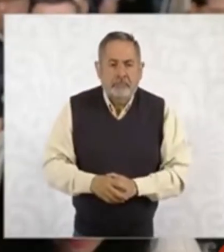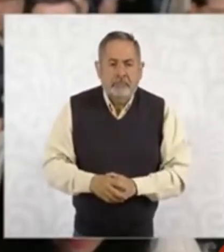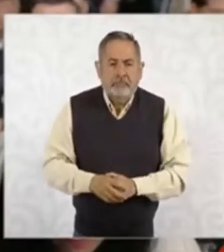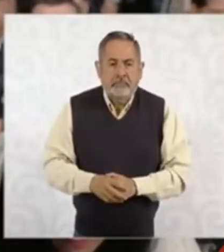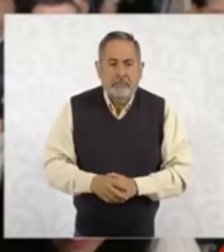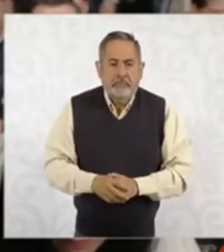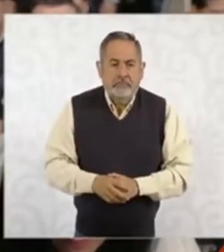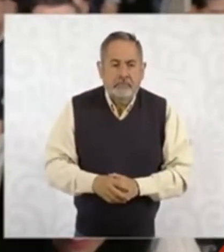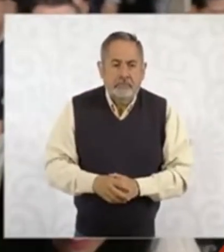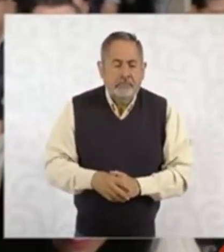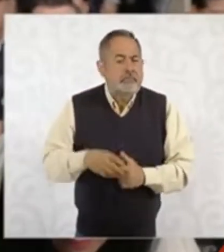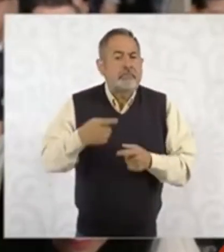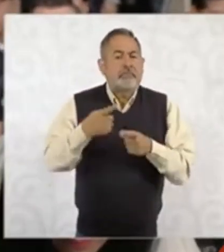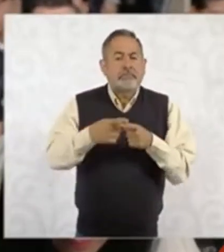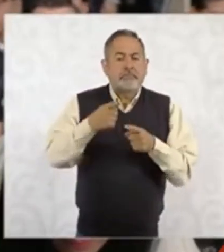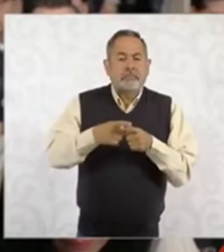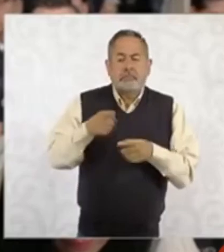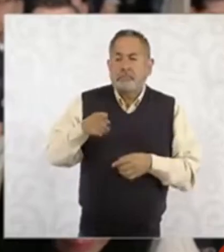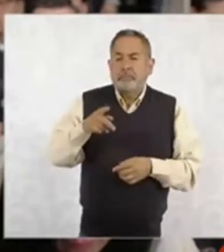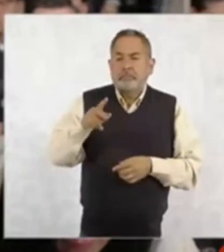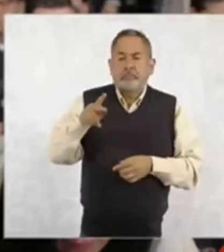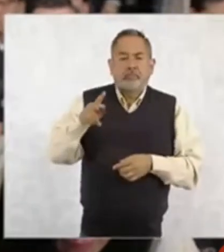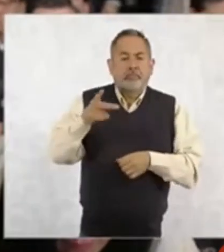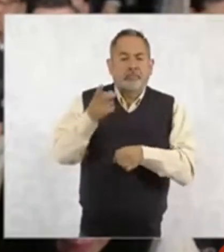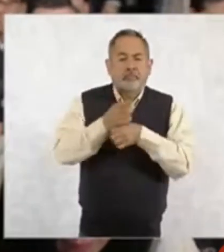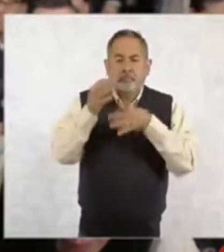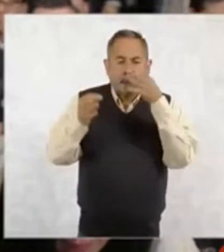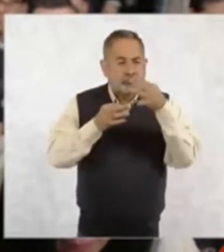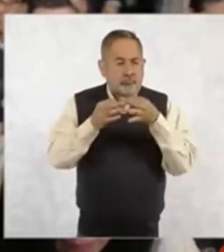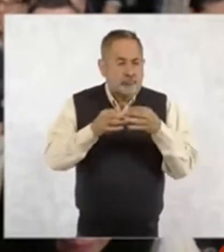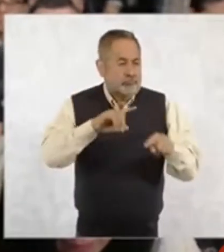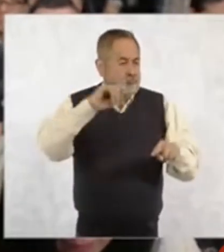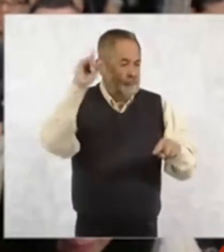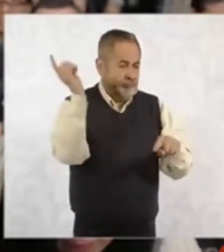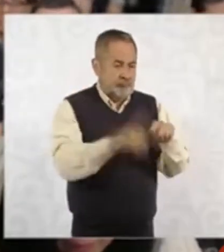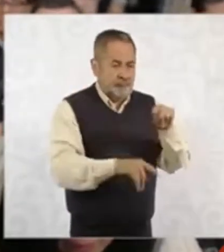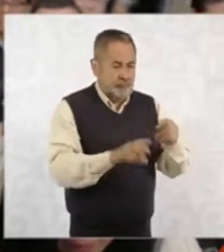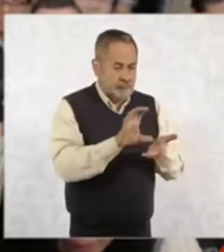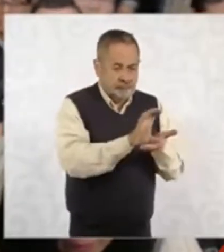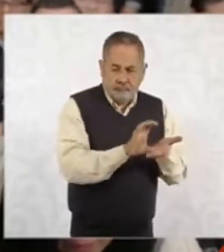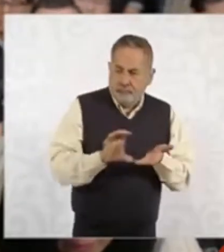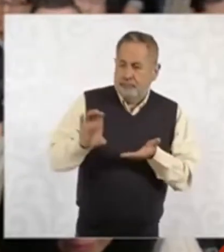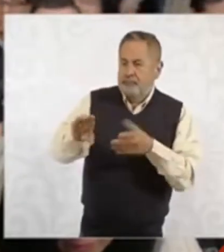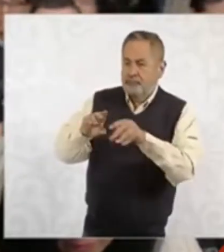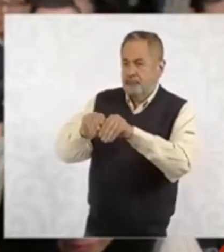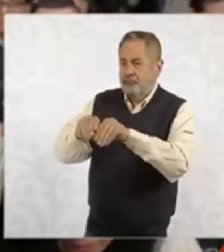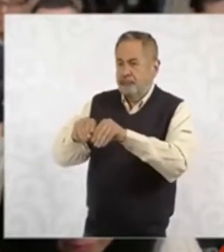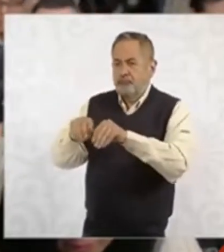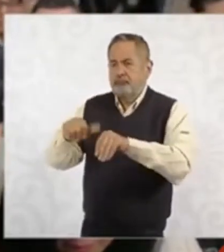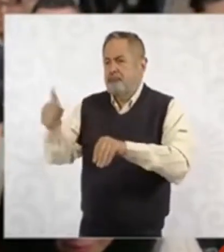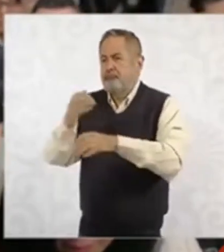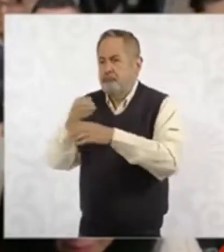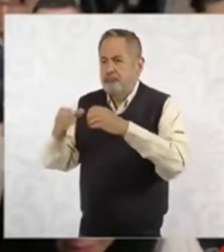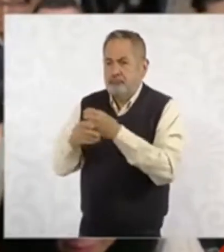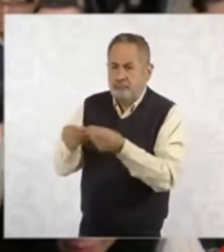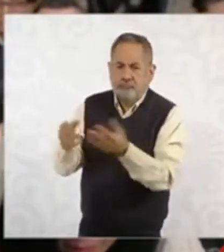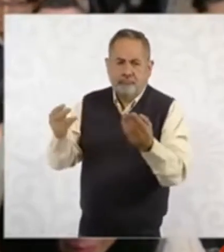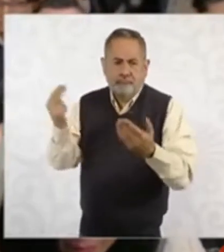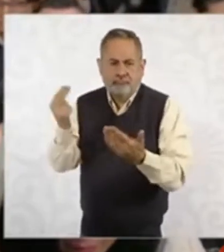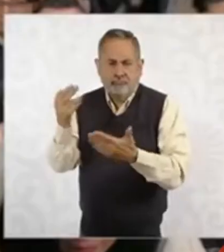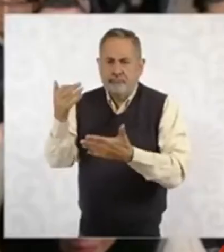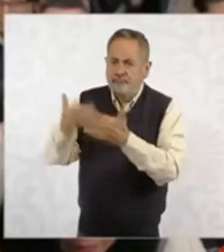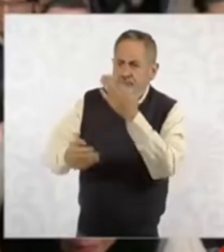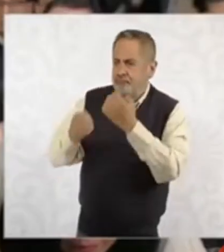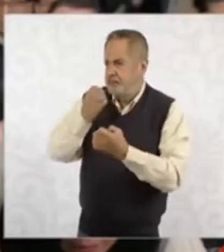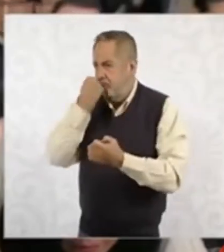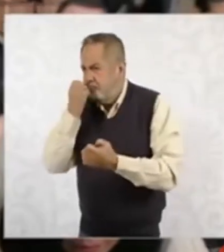mesa definir que la publicidad oficial desaparezca y se invierta en otras cosas en el país, en un país en donde hacen falta escuelas,